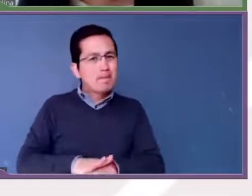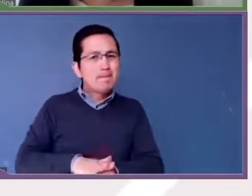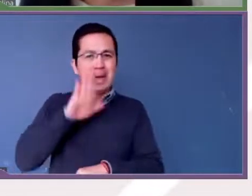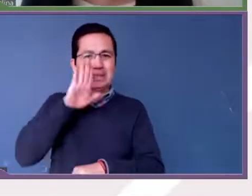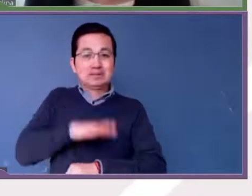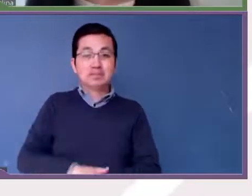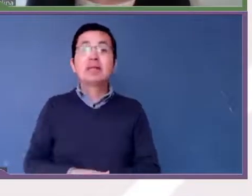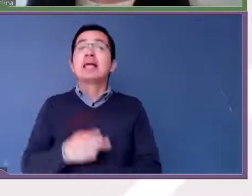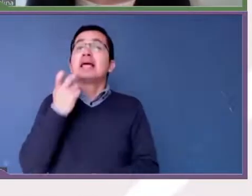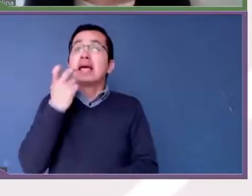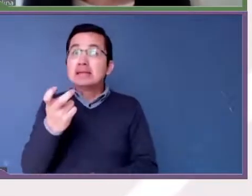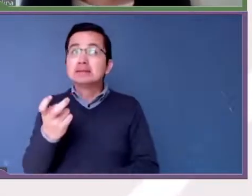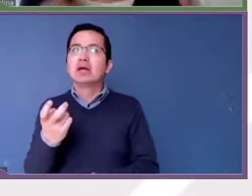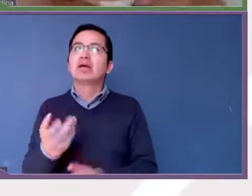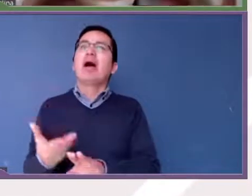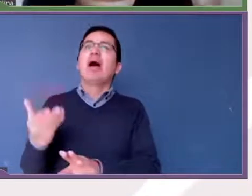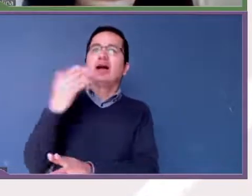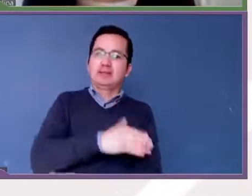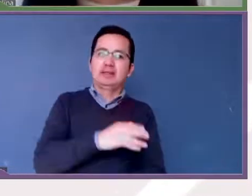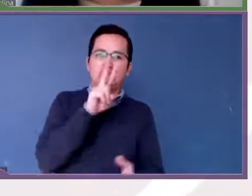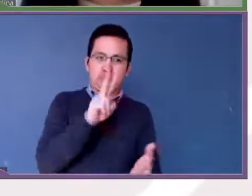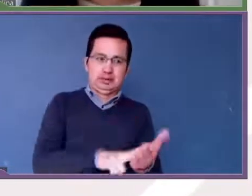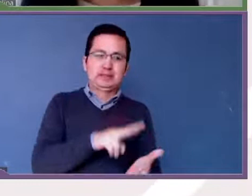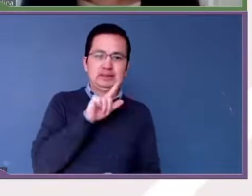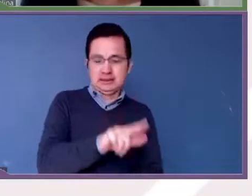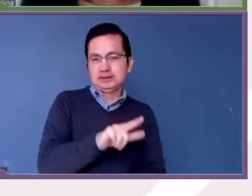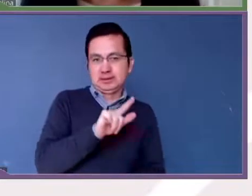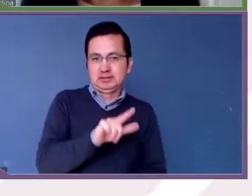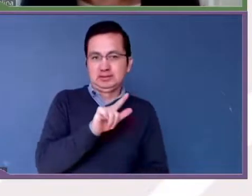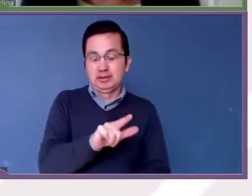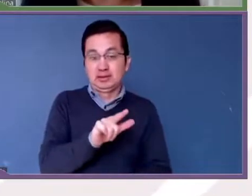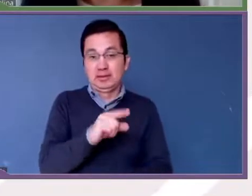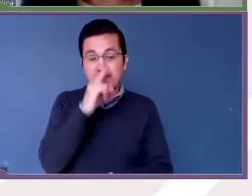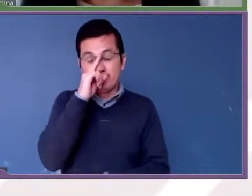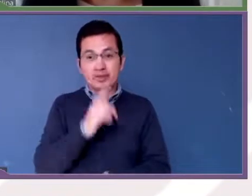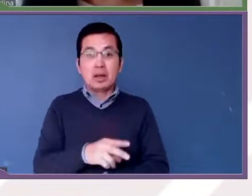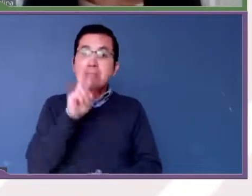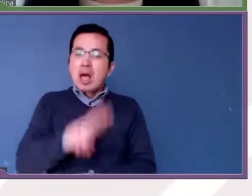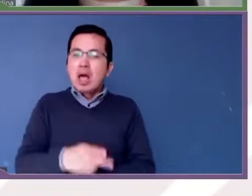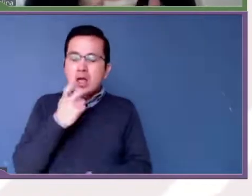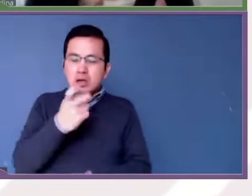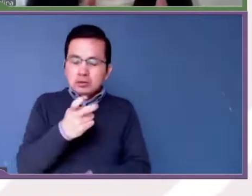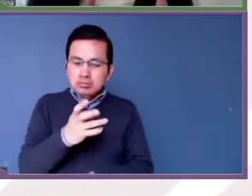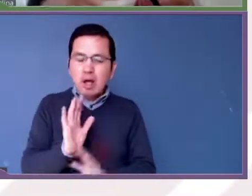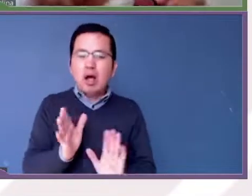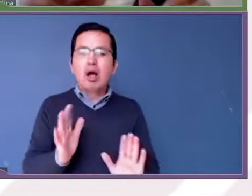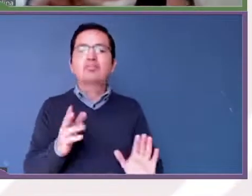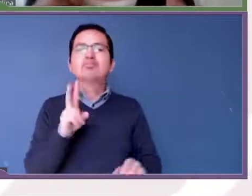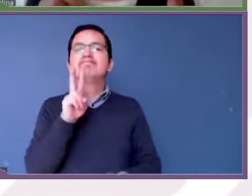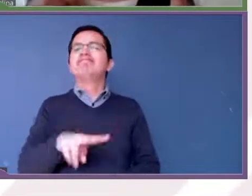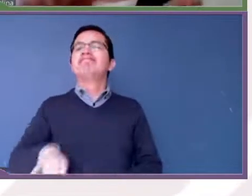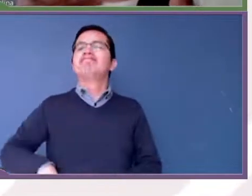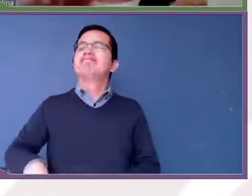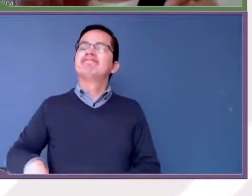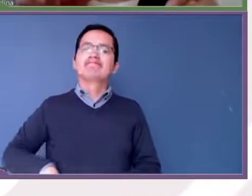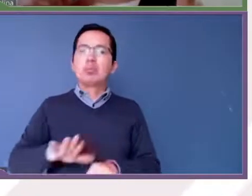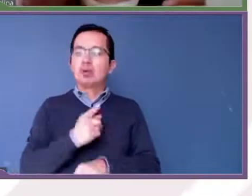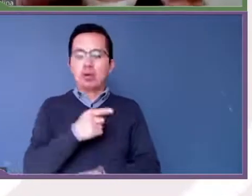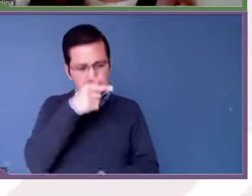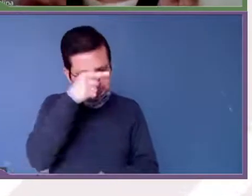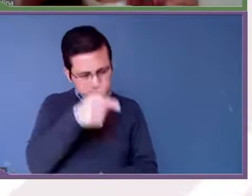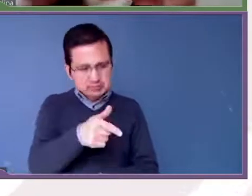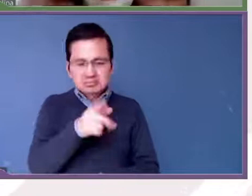el ejercicio en ese momento y fue interesante ver cómo, de acuerdo,